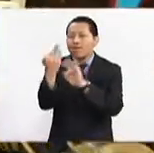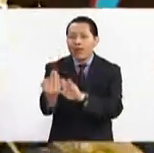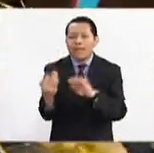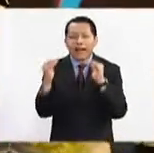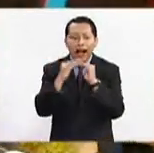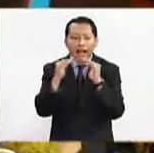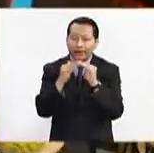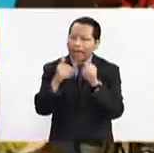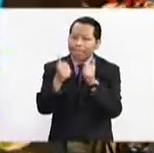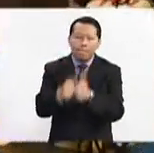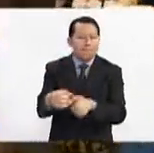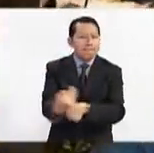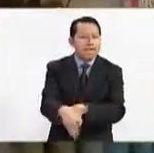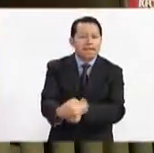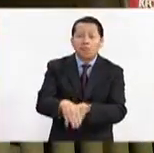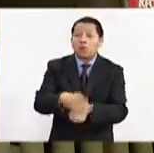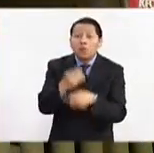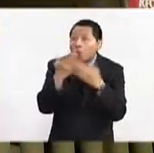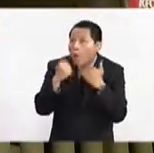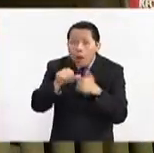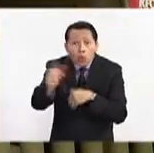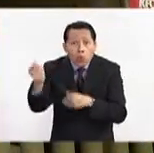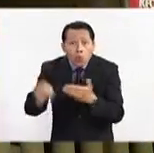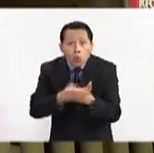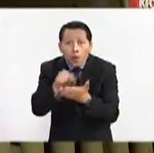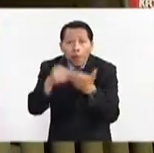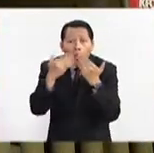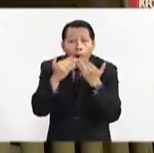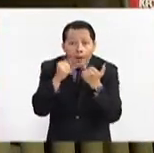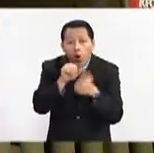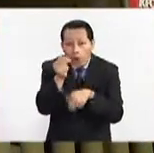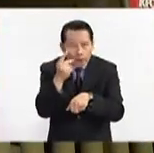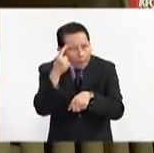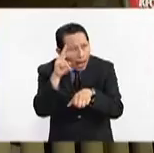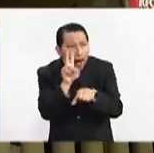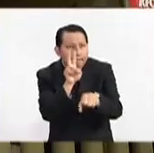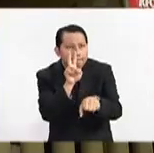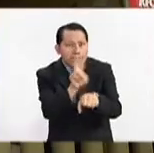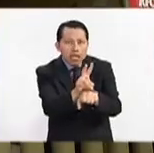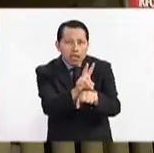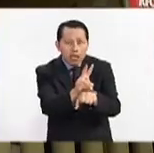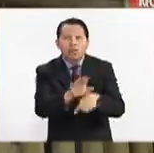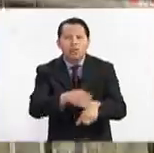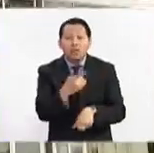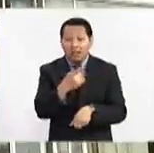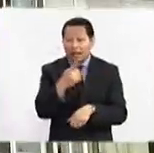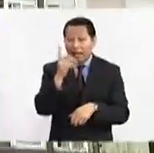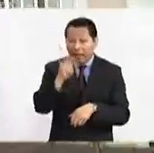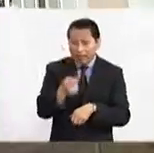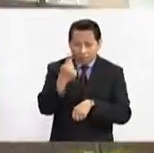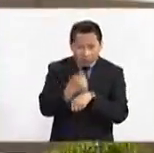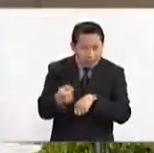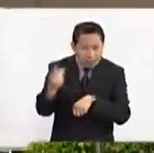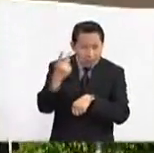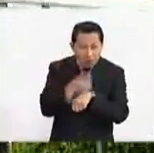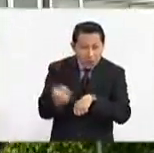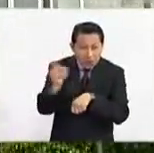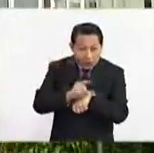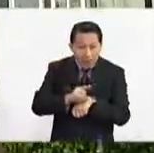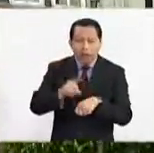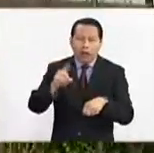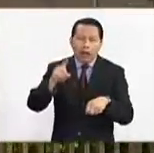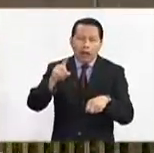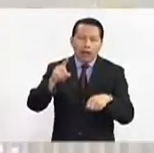pues muchos no tienen a dónde ir y otros para vigilar, pues señalan que en los primeros días se metieron a robar algunas de